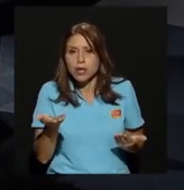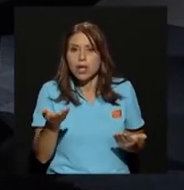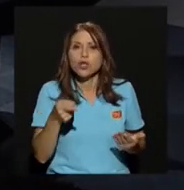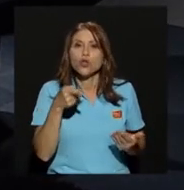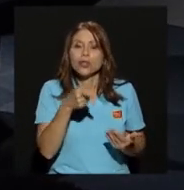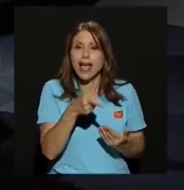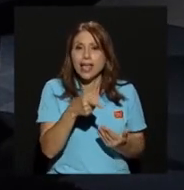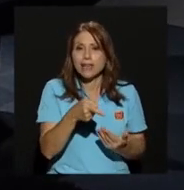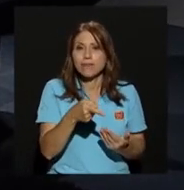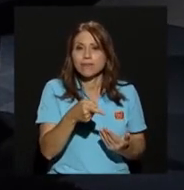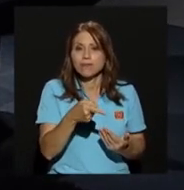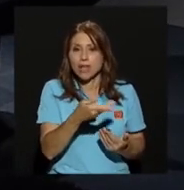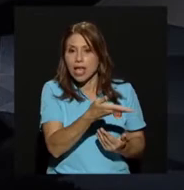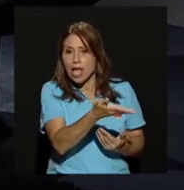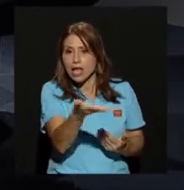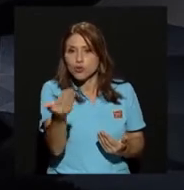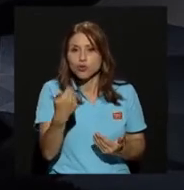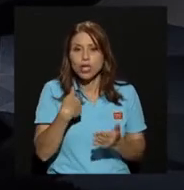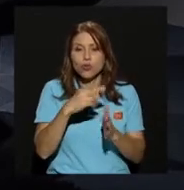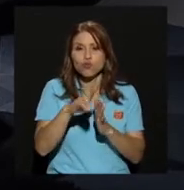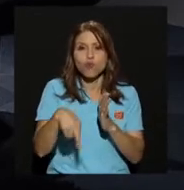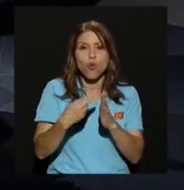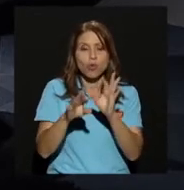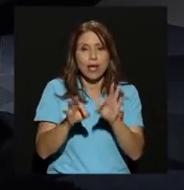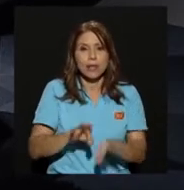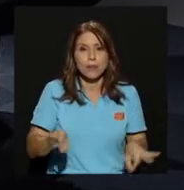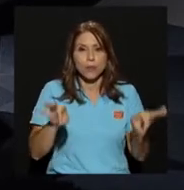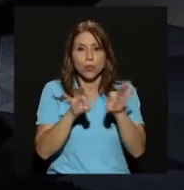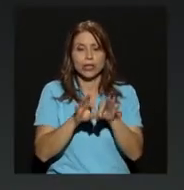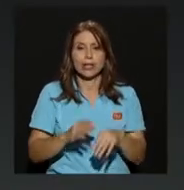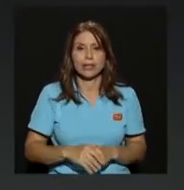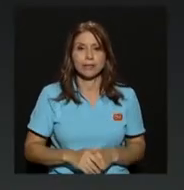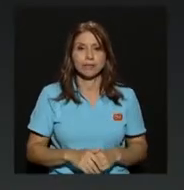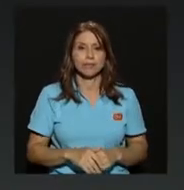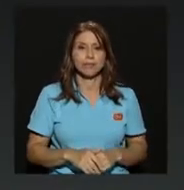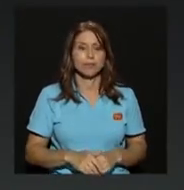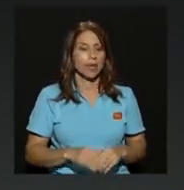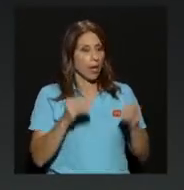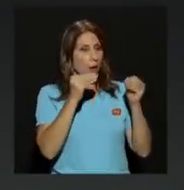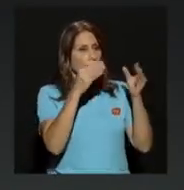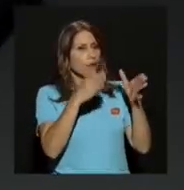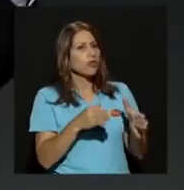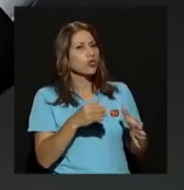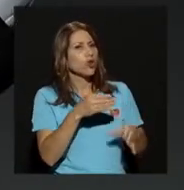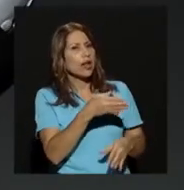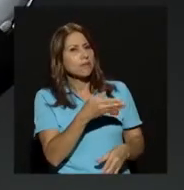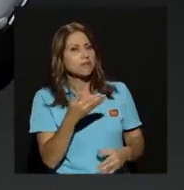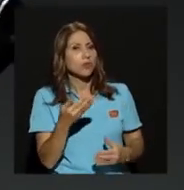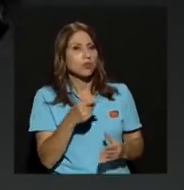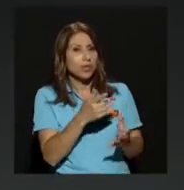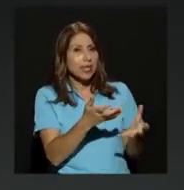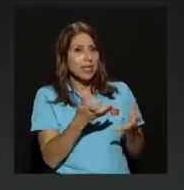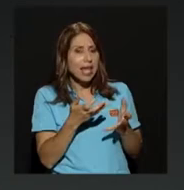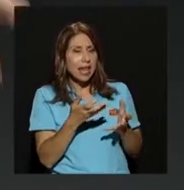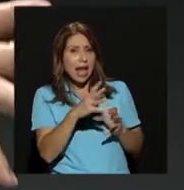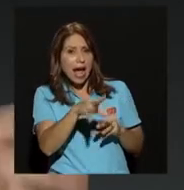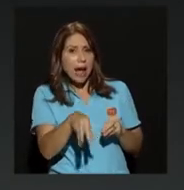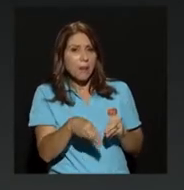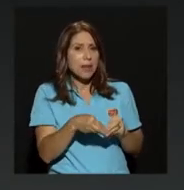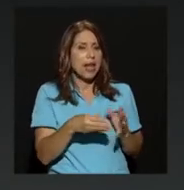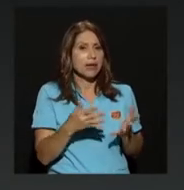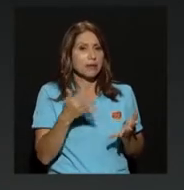otro personal ese rol tan importante que tiene. Profesora Cordero, si usted quiere ampliar y creo